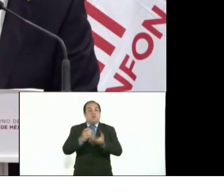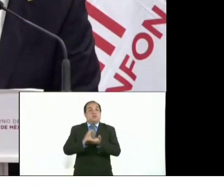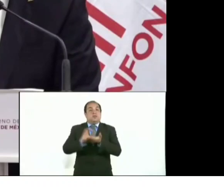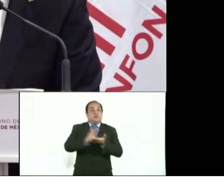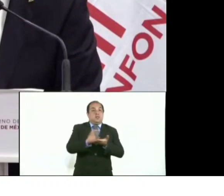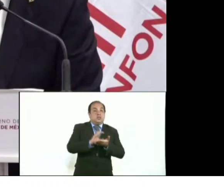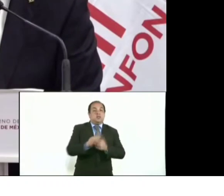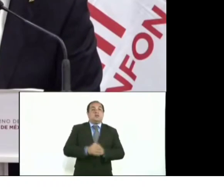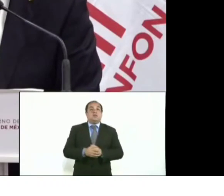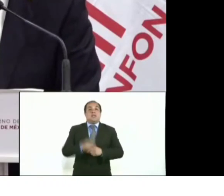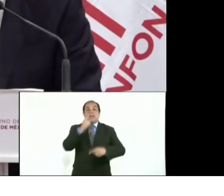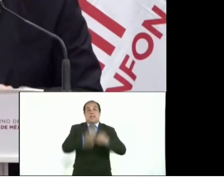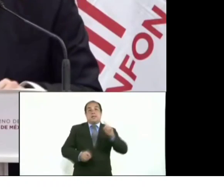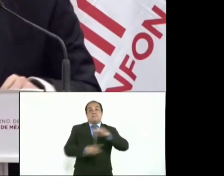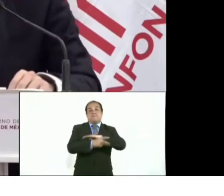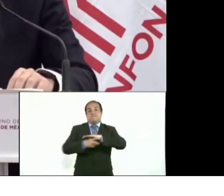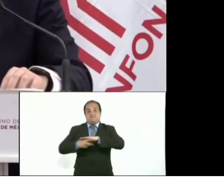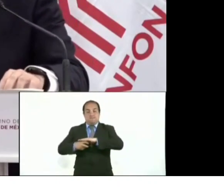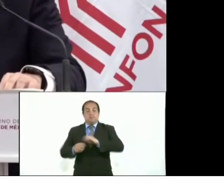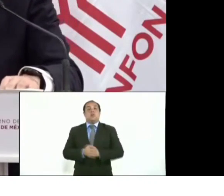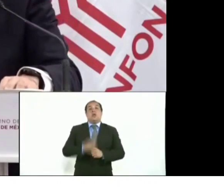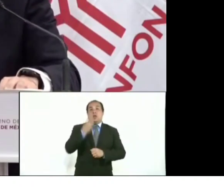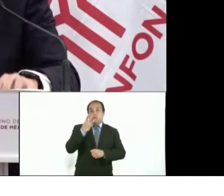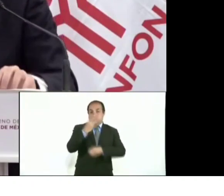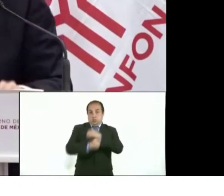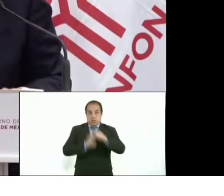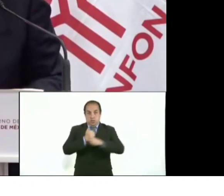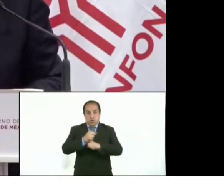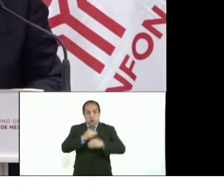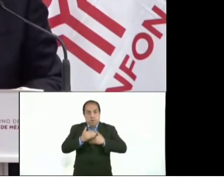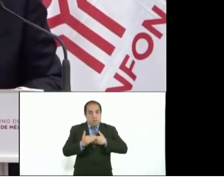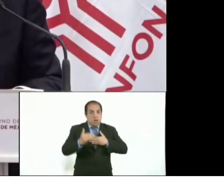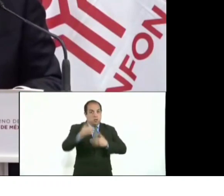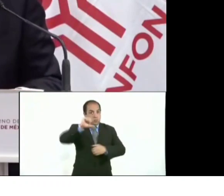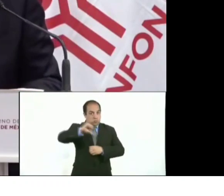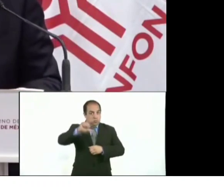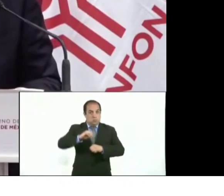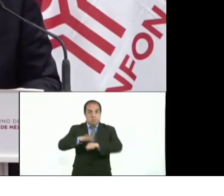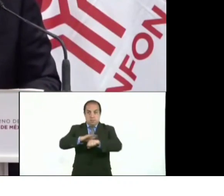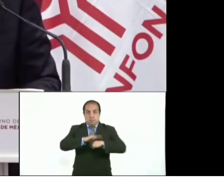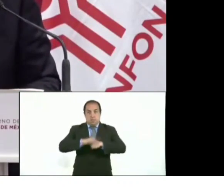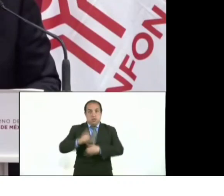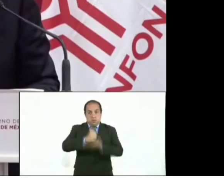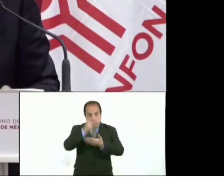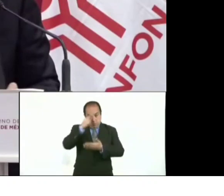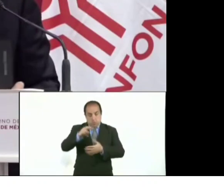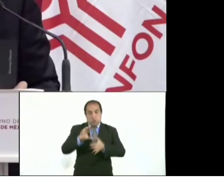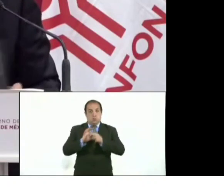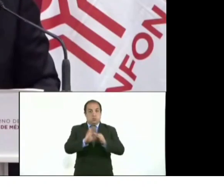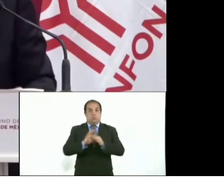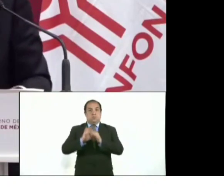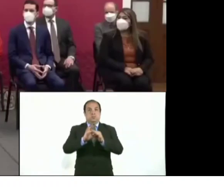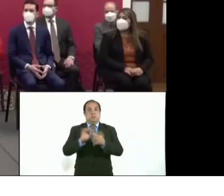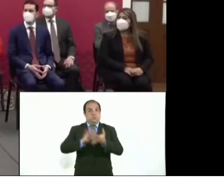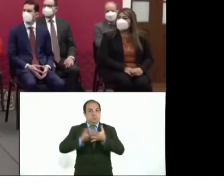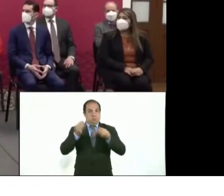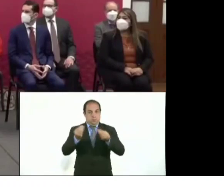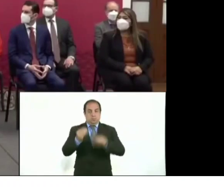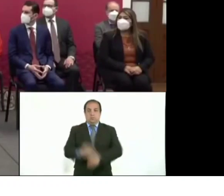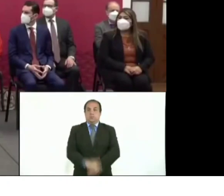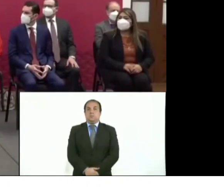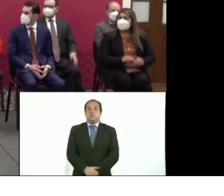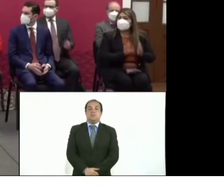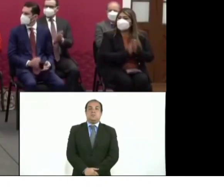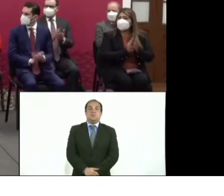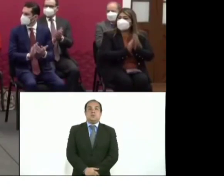la corrupción. En estos 3 años, avanzamos hoy y más con la Ciudad de México. Muchas gracias.